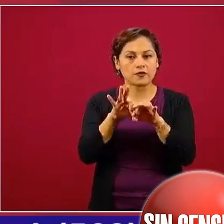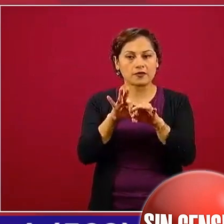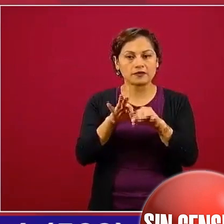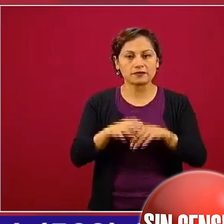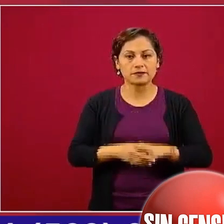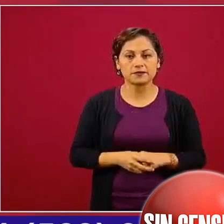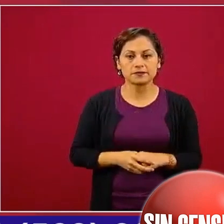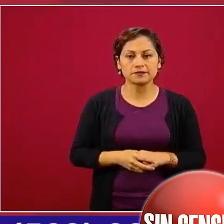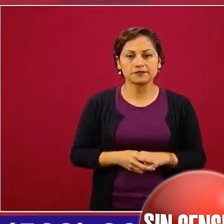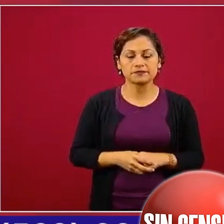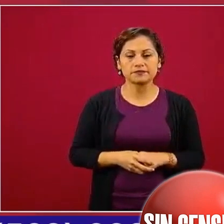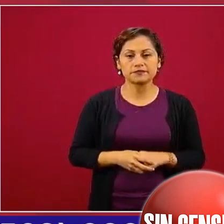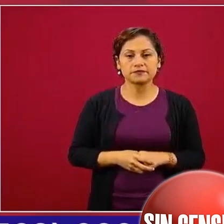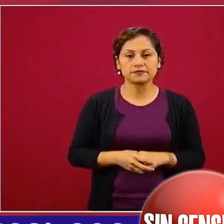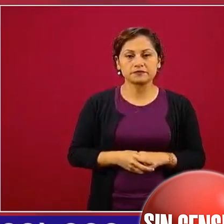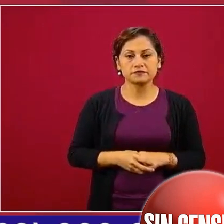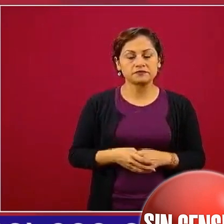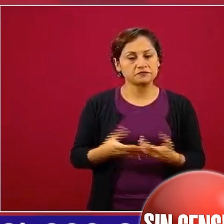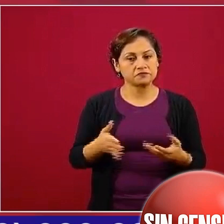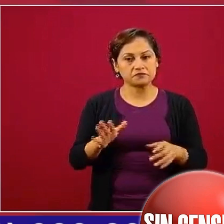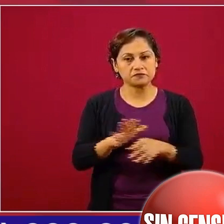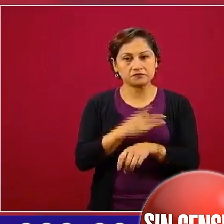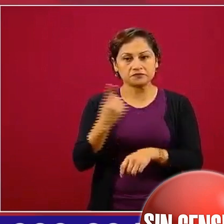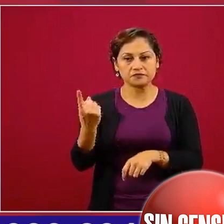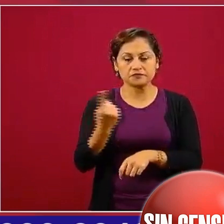Él, en efecto, es de